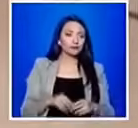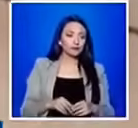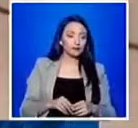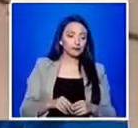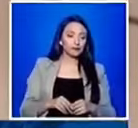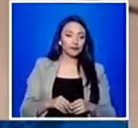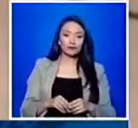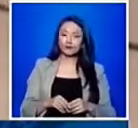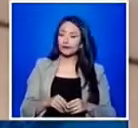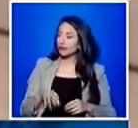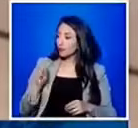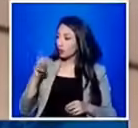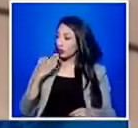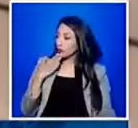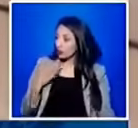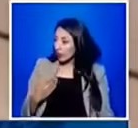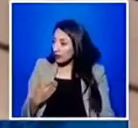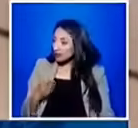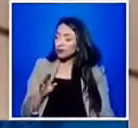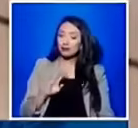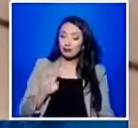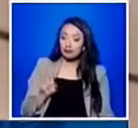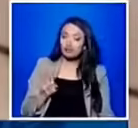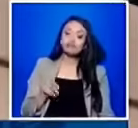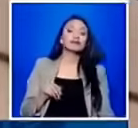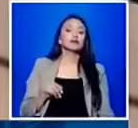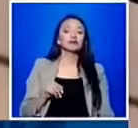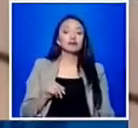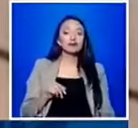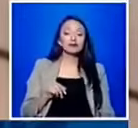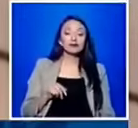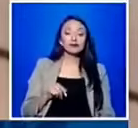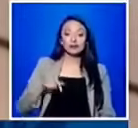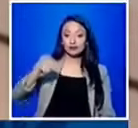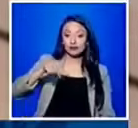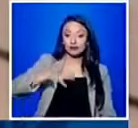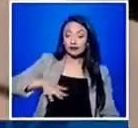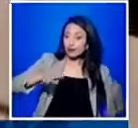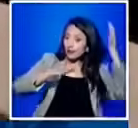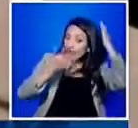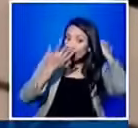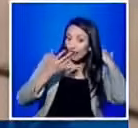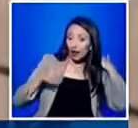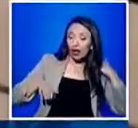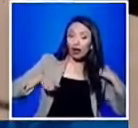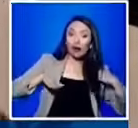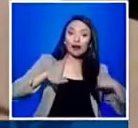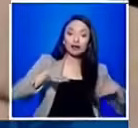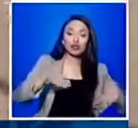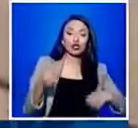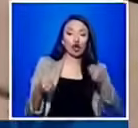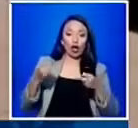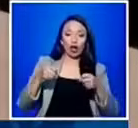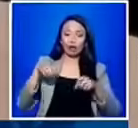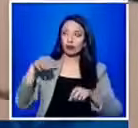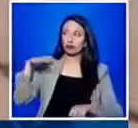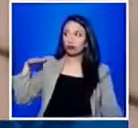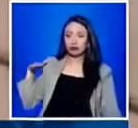de la empresa. Muy bien, muchísimas gracias. Están en este momento ya avanzando los vehículos en